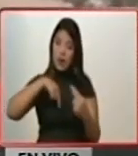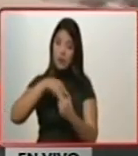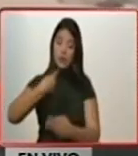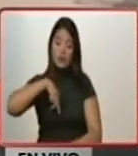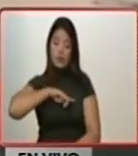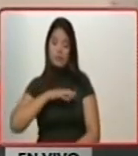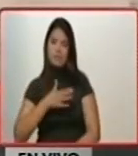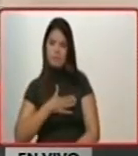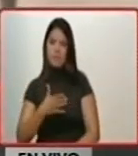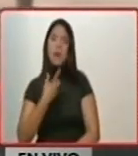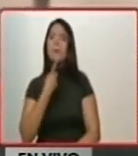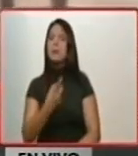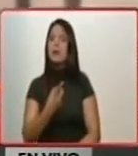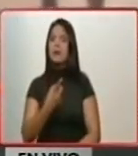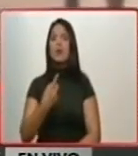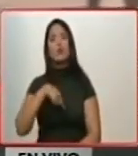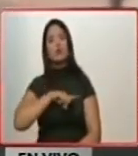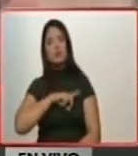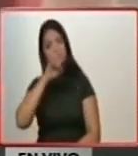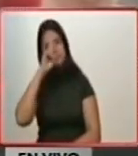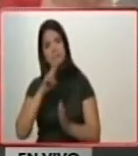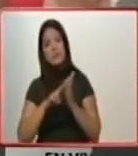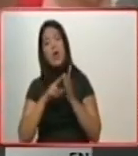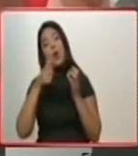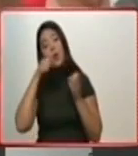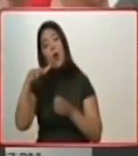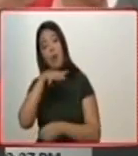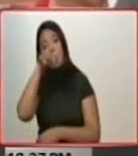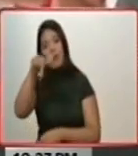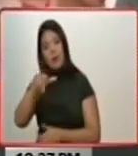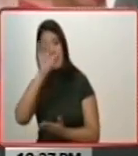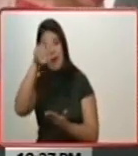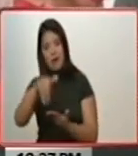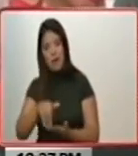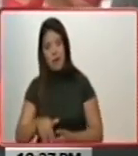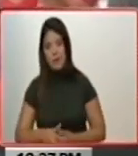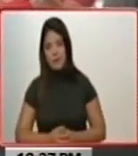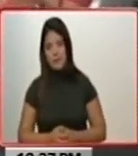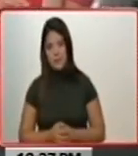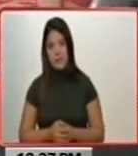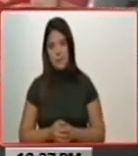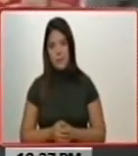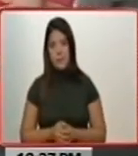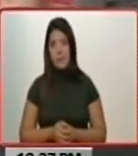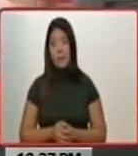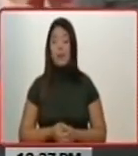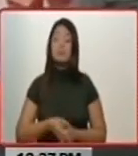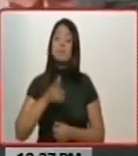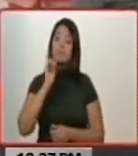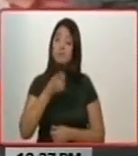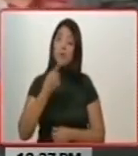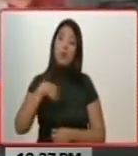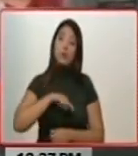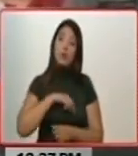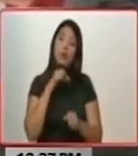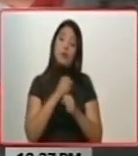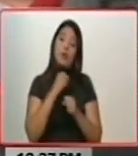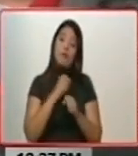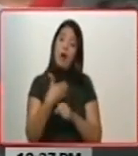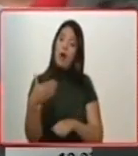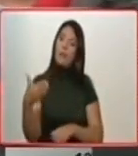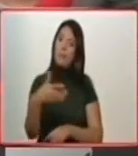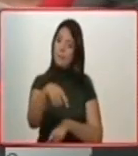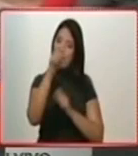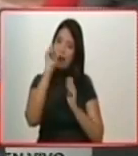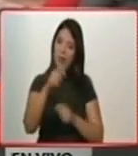somos, para decirle estamos cumpliendo con el pueblo de Choroní y estamos cumpliendo con nuestros pescadores y pescadoras.